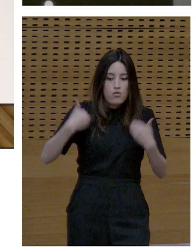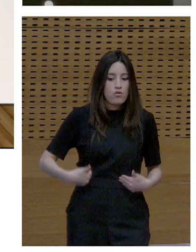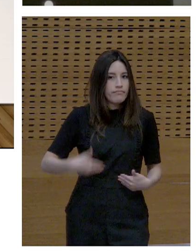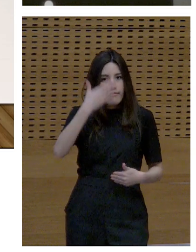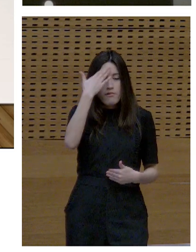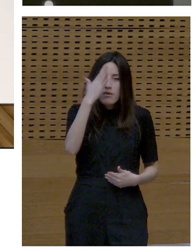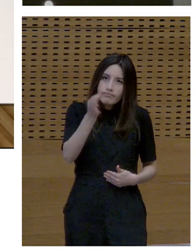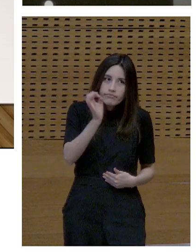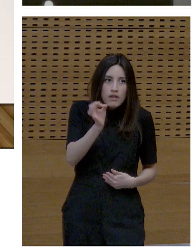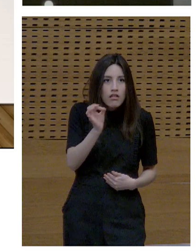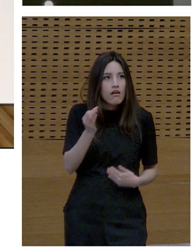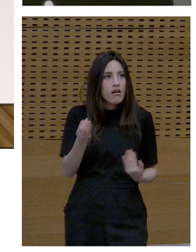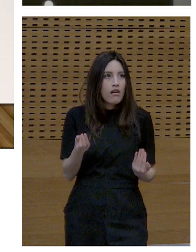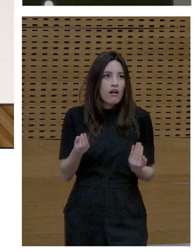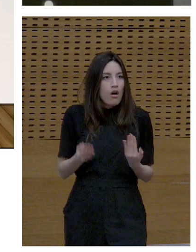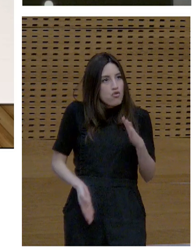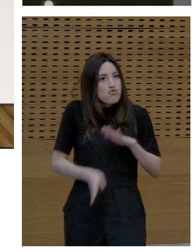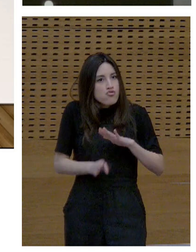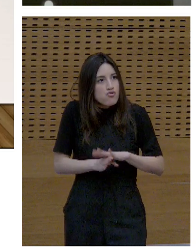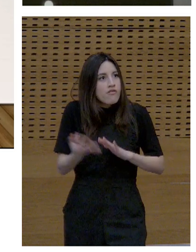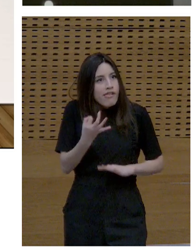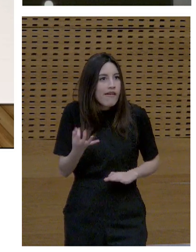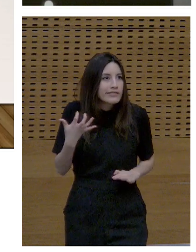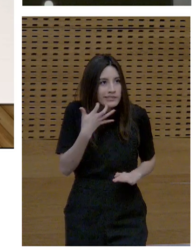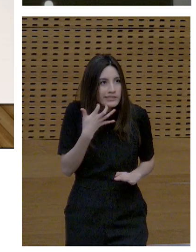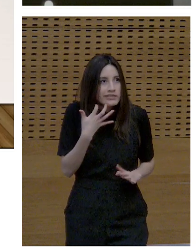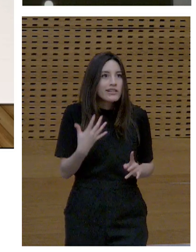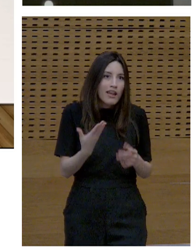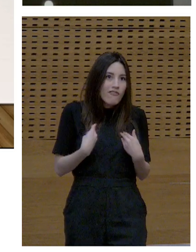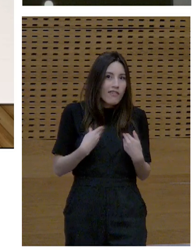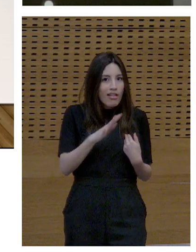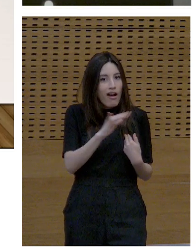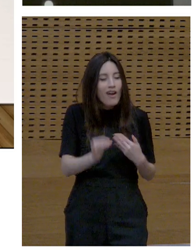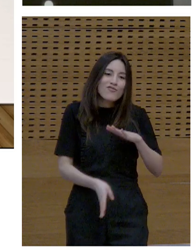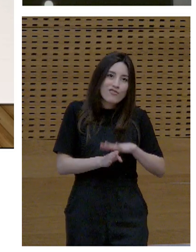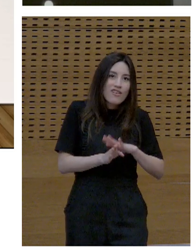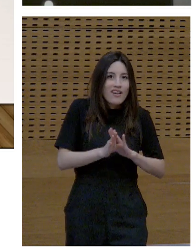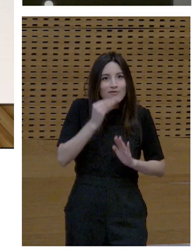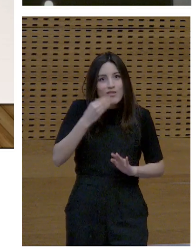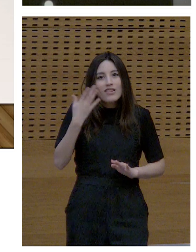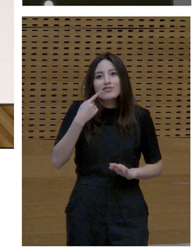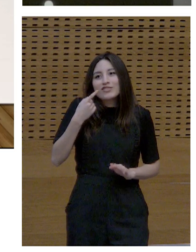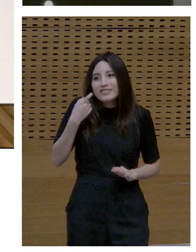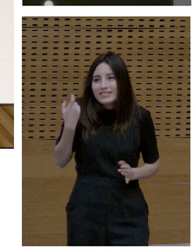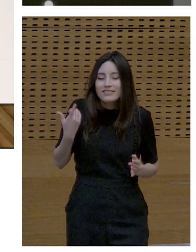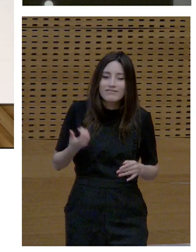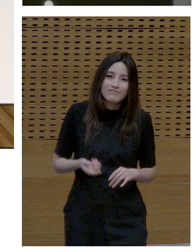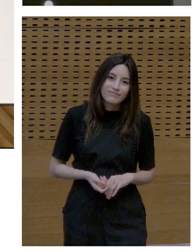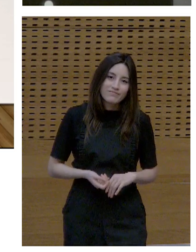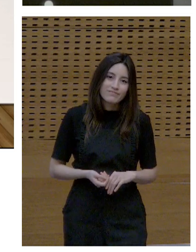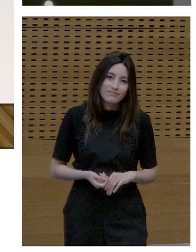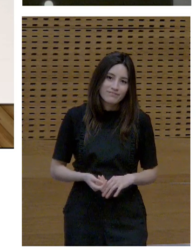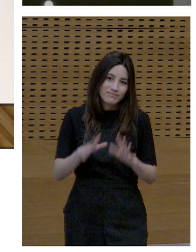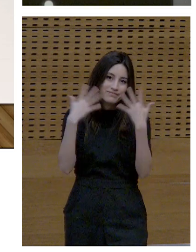tirar para adelante y mientras haya música seguiremos bailando y a ser posible con una sonrisa. Muchas gracias.